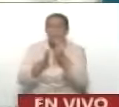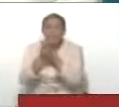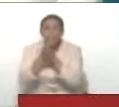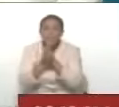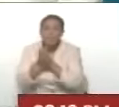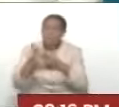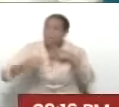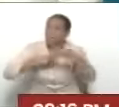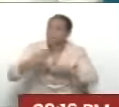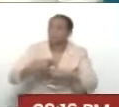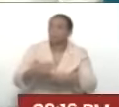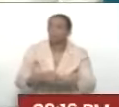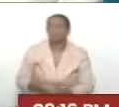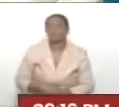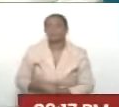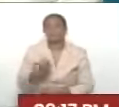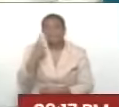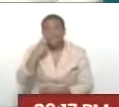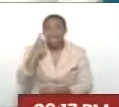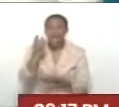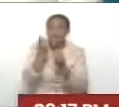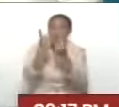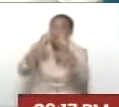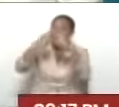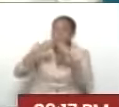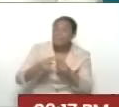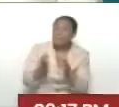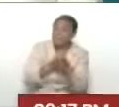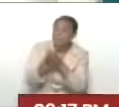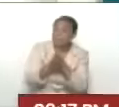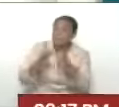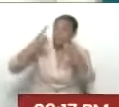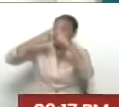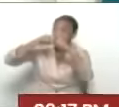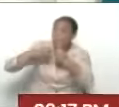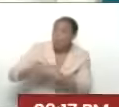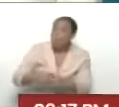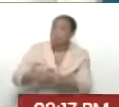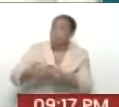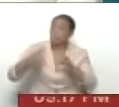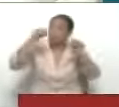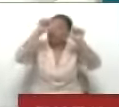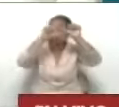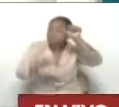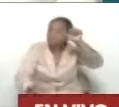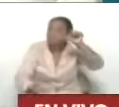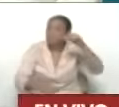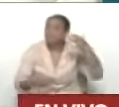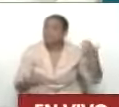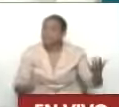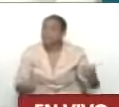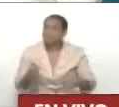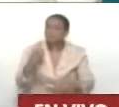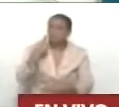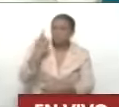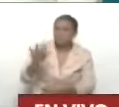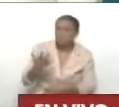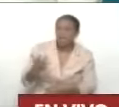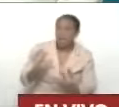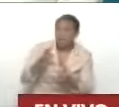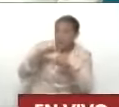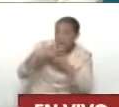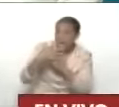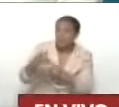hacia la producción. En los números del emprendimiento, presidente, que nos parece importante resaltar, es que en el caso